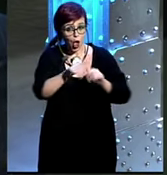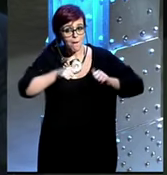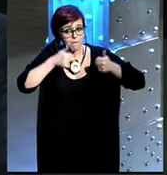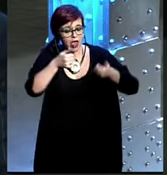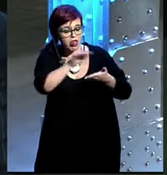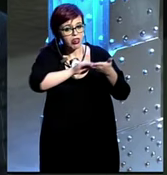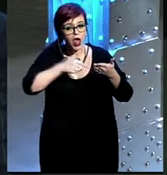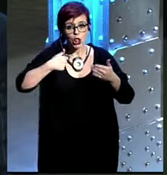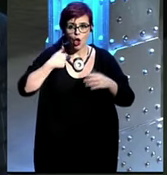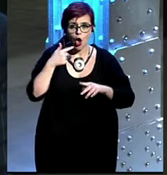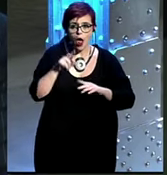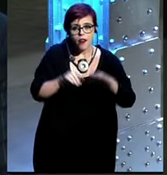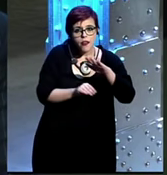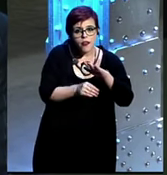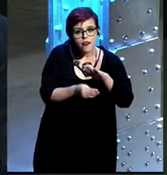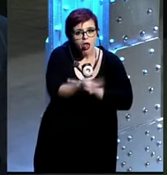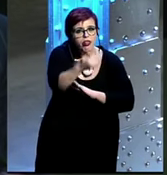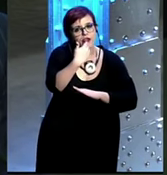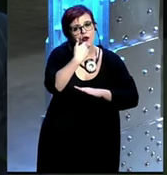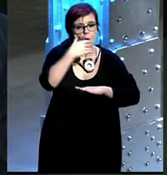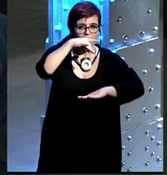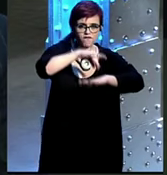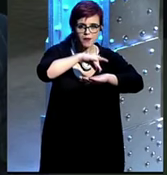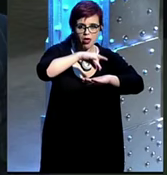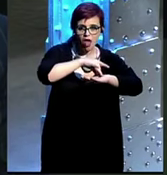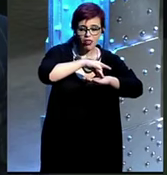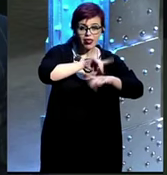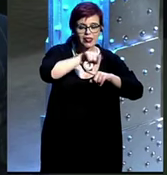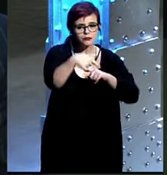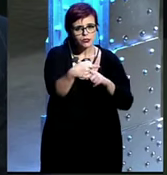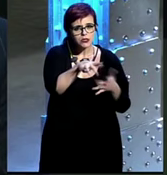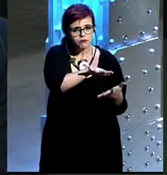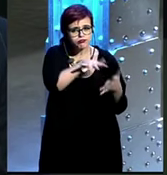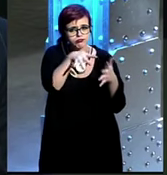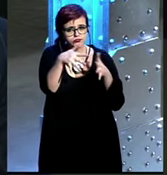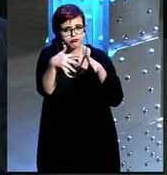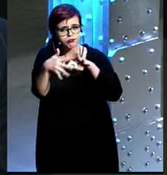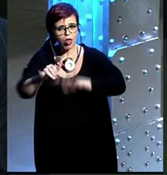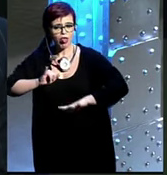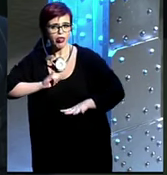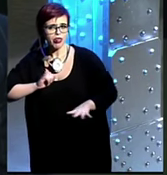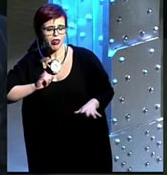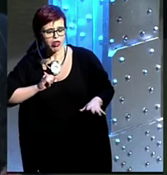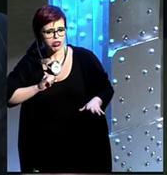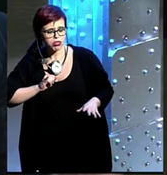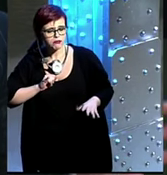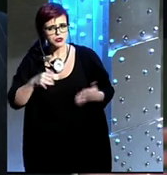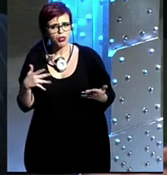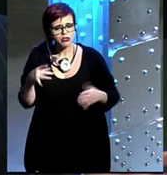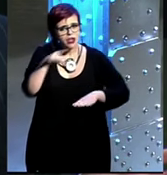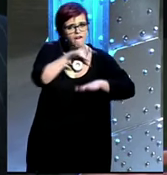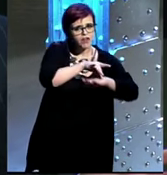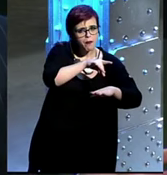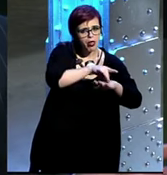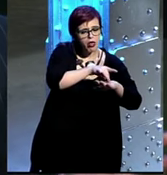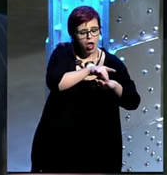yo nací con una enfermedad y como adulto lo que tengo es una identidad. ¿Cómo se ha transformado eso? ¿Cómo se transforma una enfermedad en